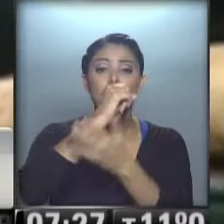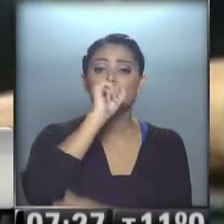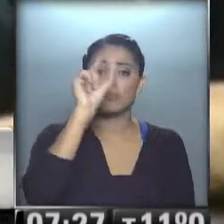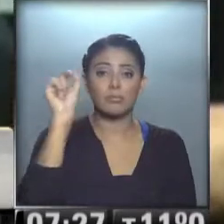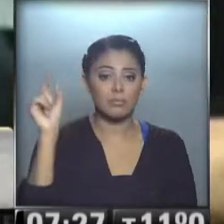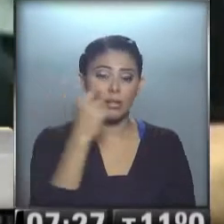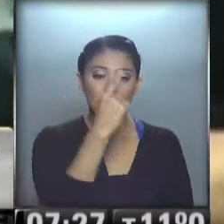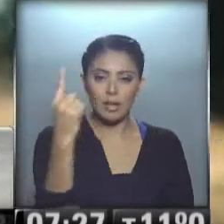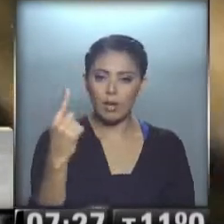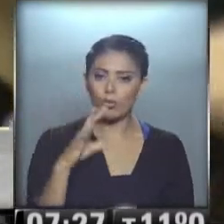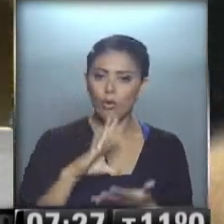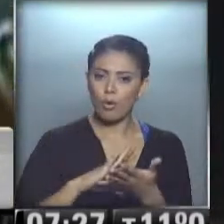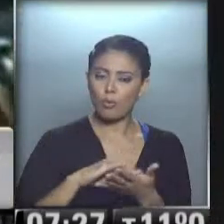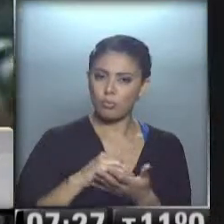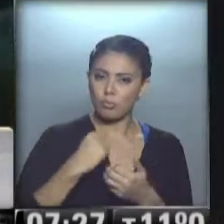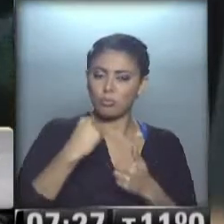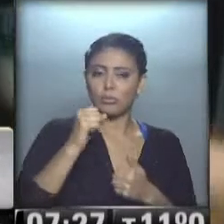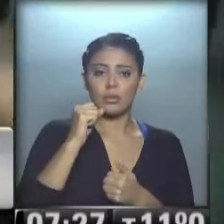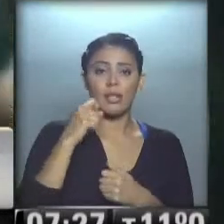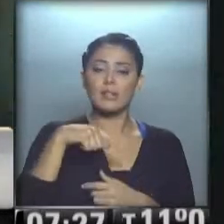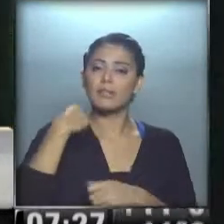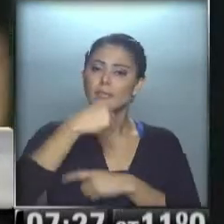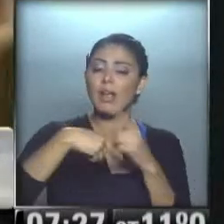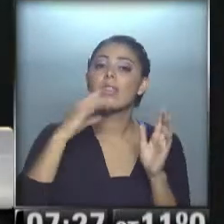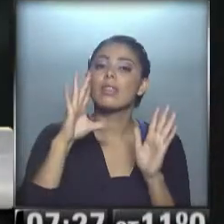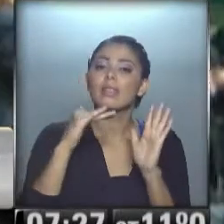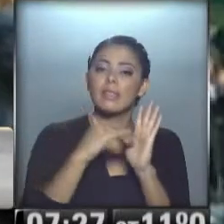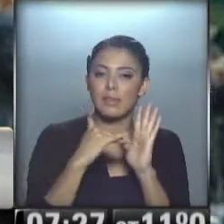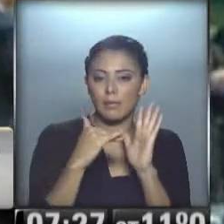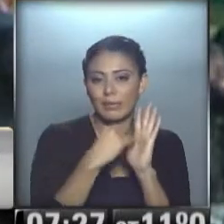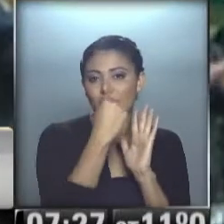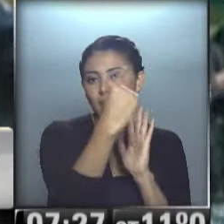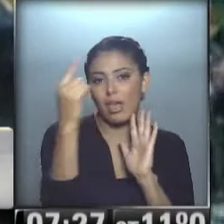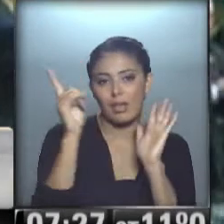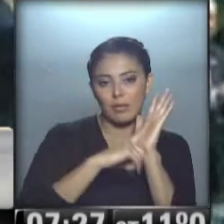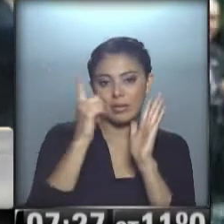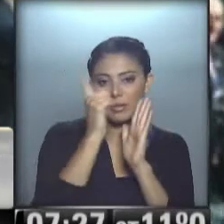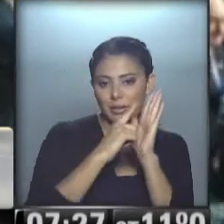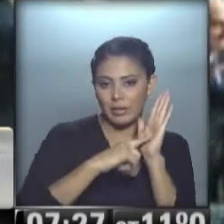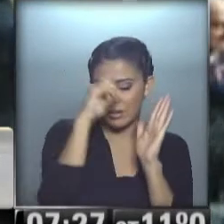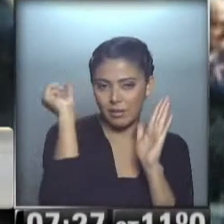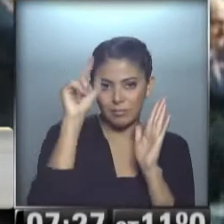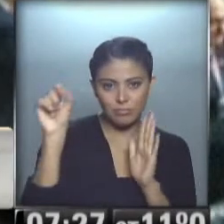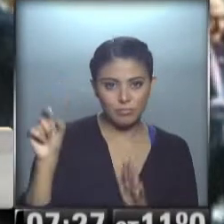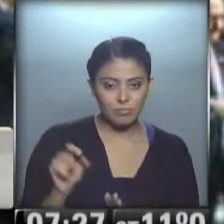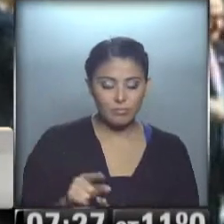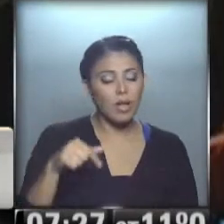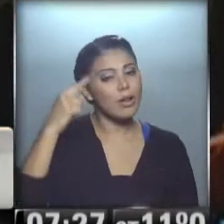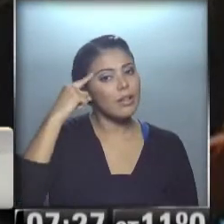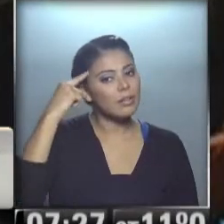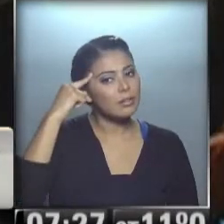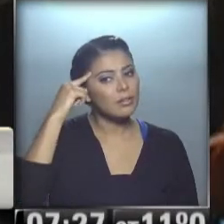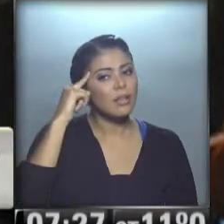se está defendiendo y se está sosteniendo, depende de cada regulación nacional. La idea no